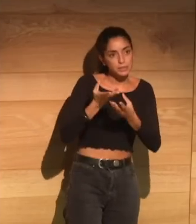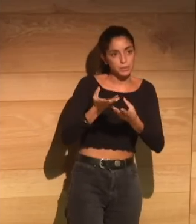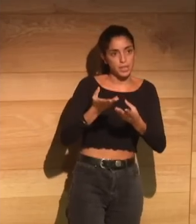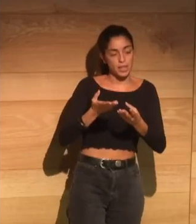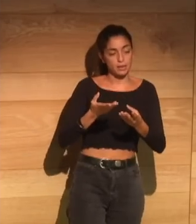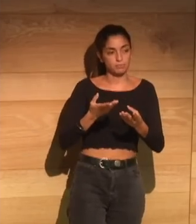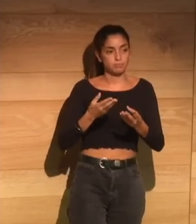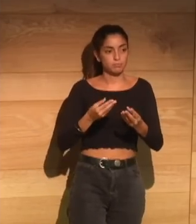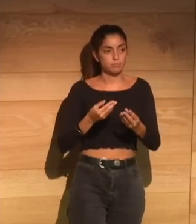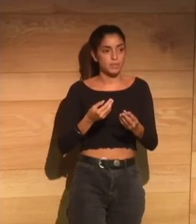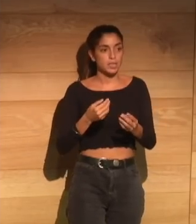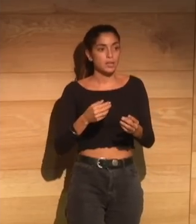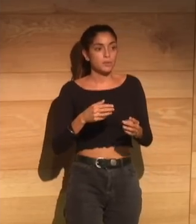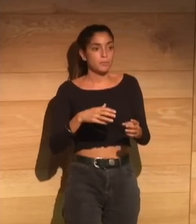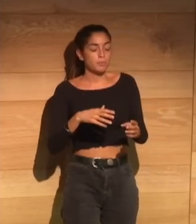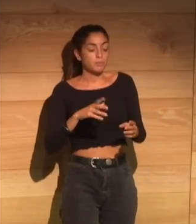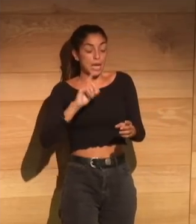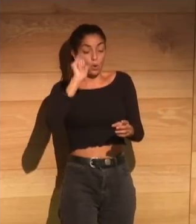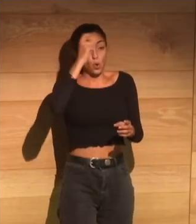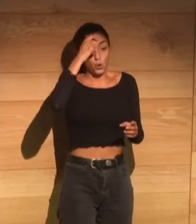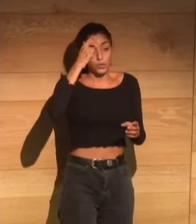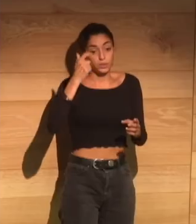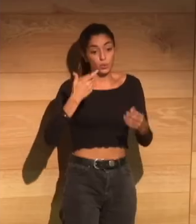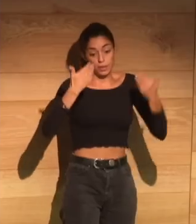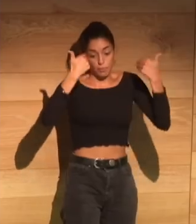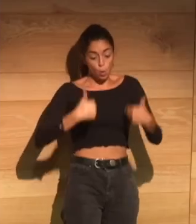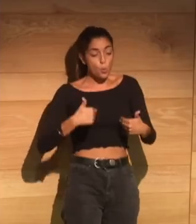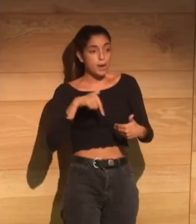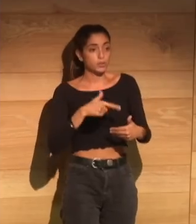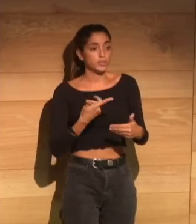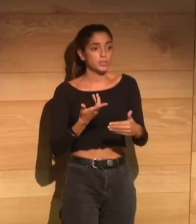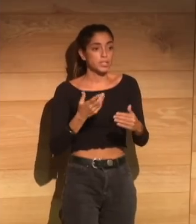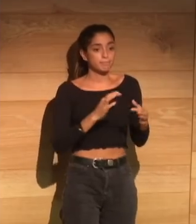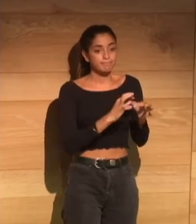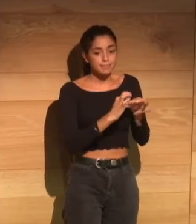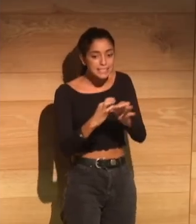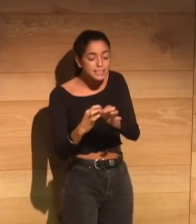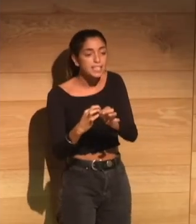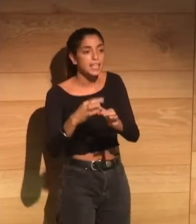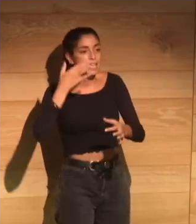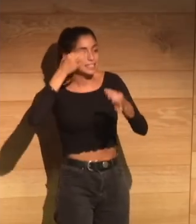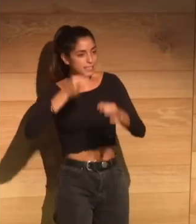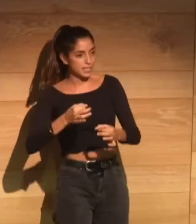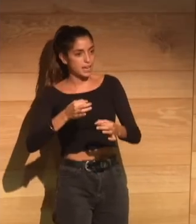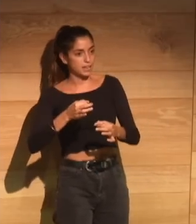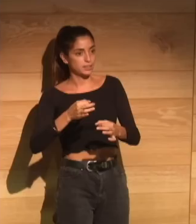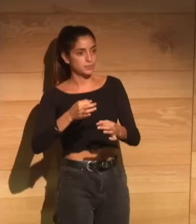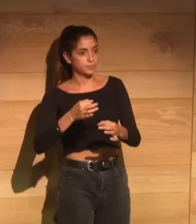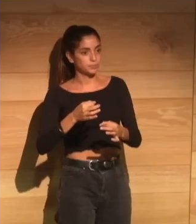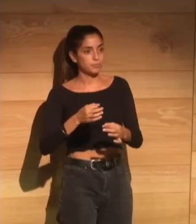que conceptualmente el ser humano, como artista, trata de acercarse más a la representación fidedigna, claro. Y que tiene que ver también